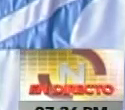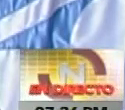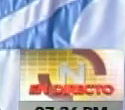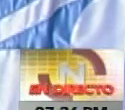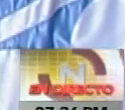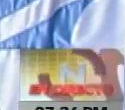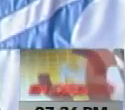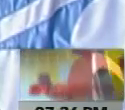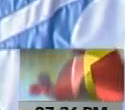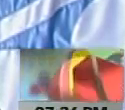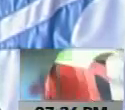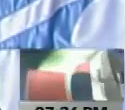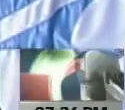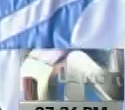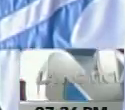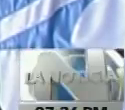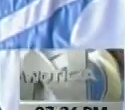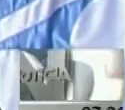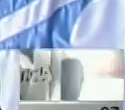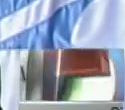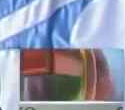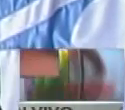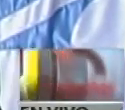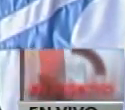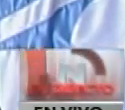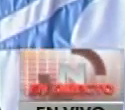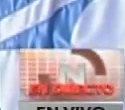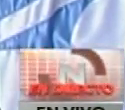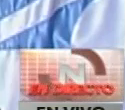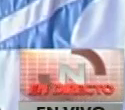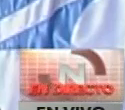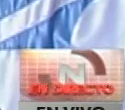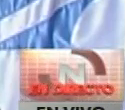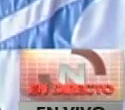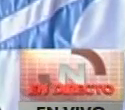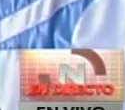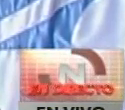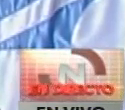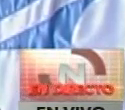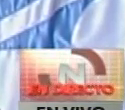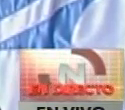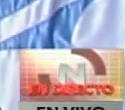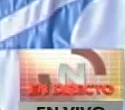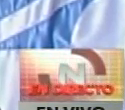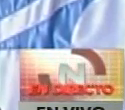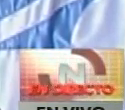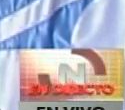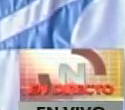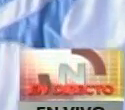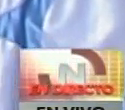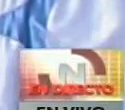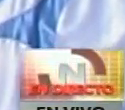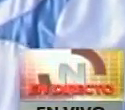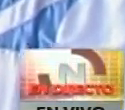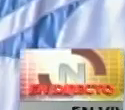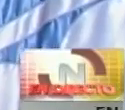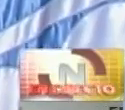y no OPEP. También importante los anuncios hechos por el presidente a propósito de la puesta en circulación de los nuevos billetes y también